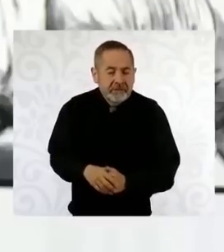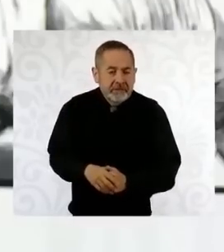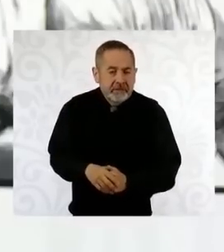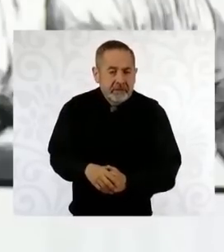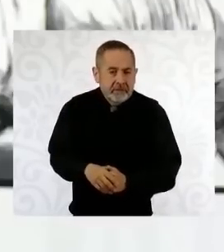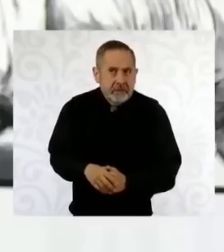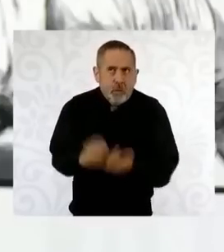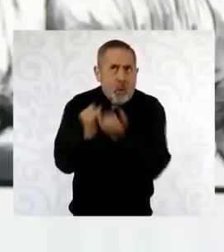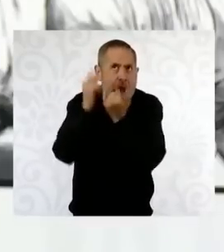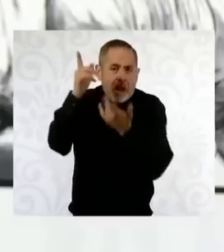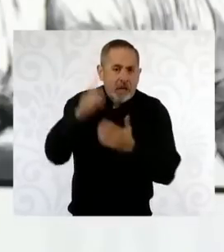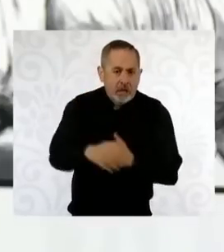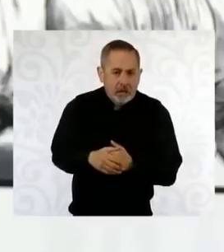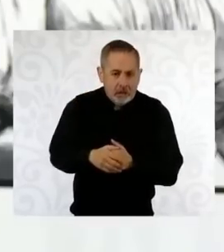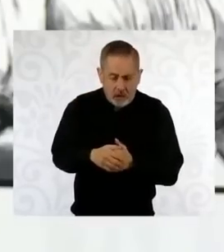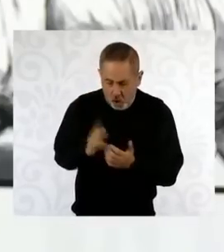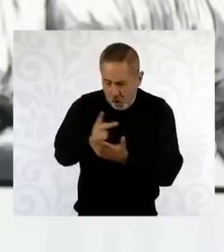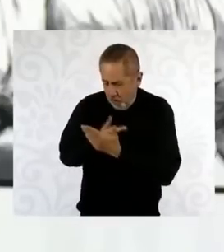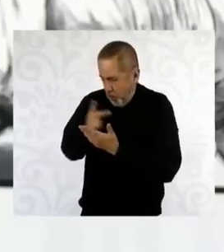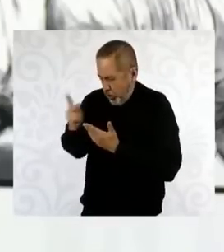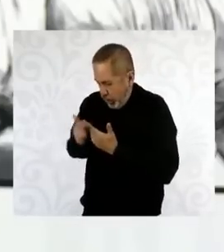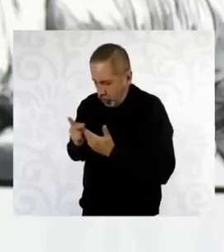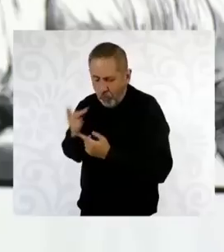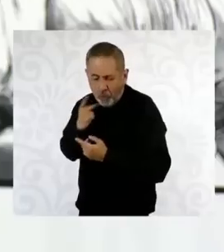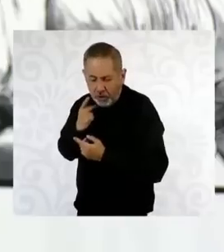O sea, un proyecto político